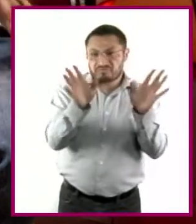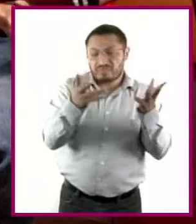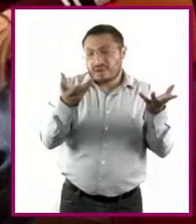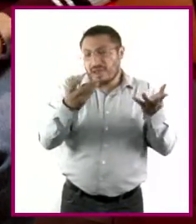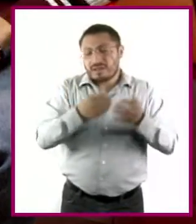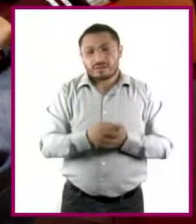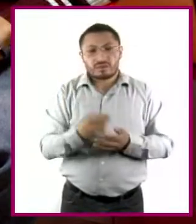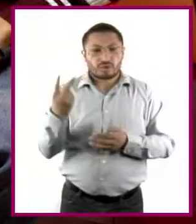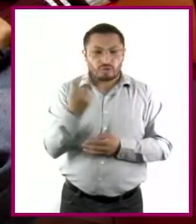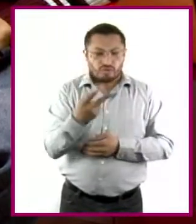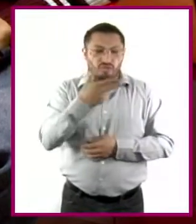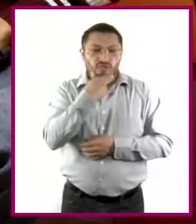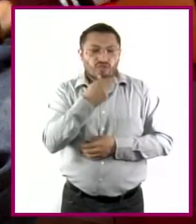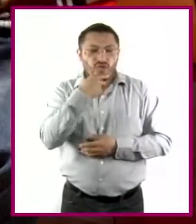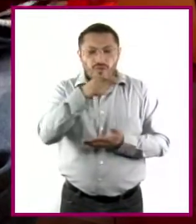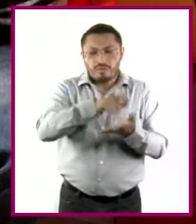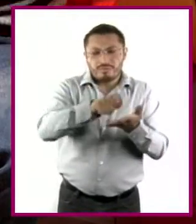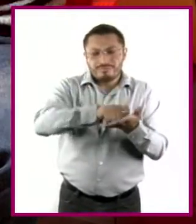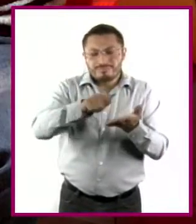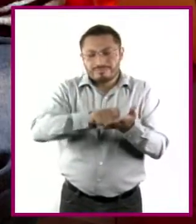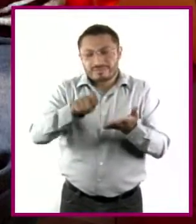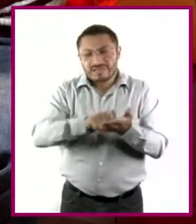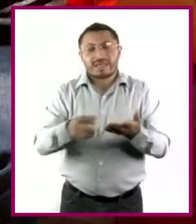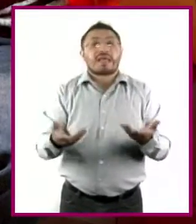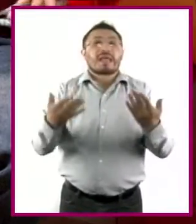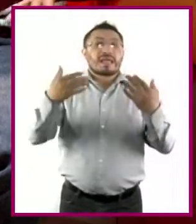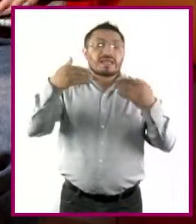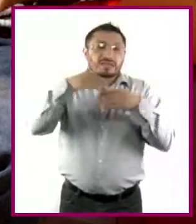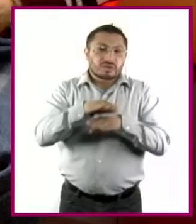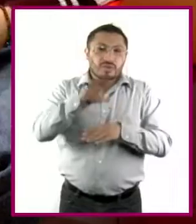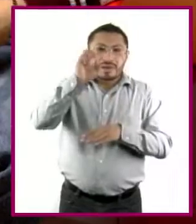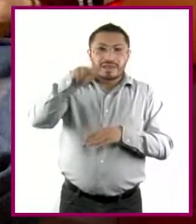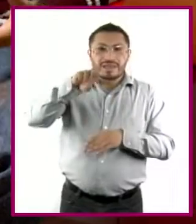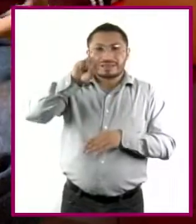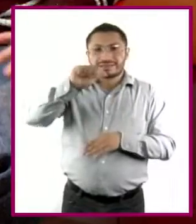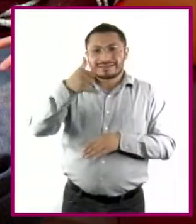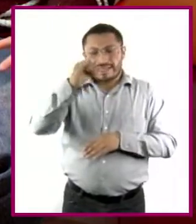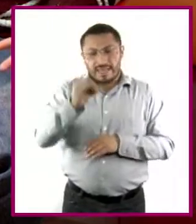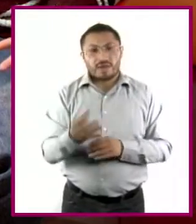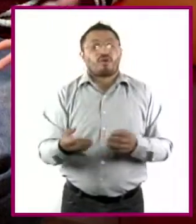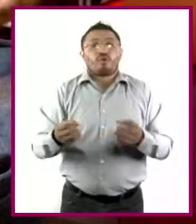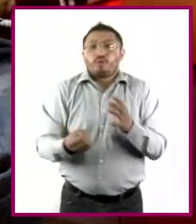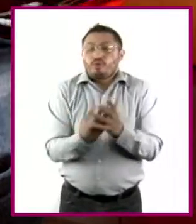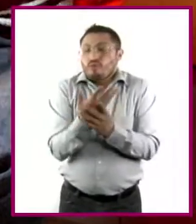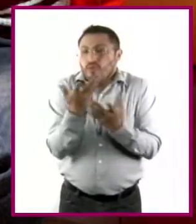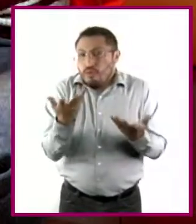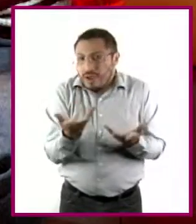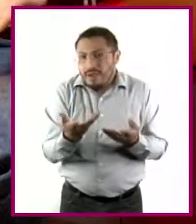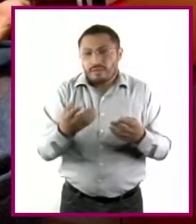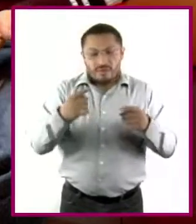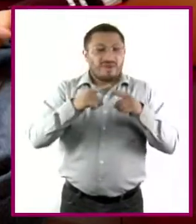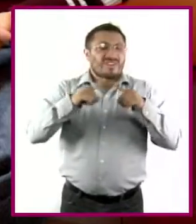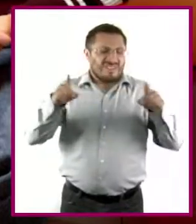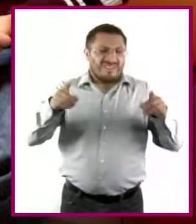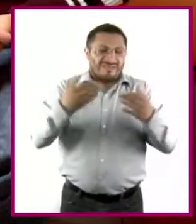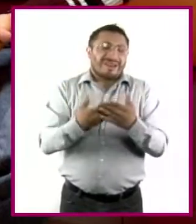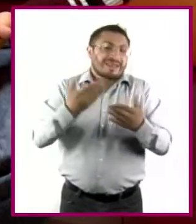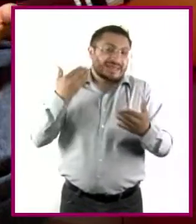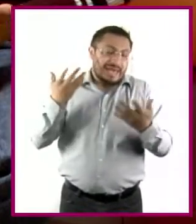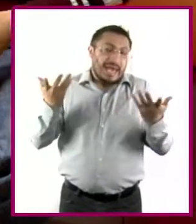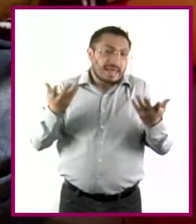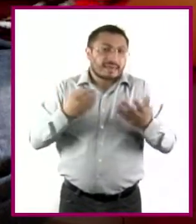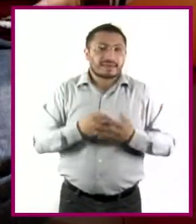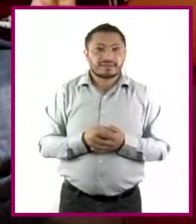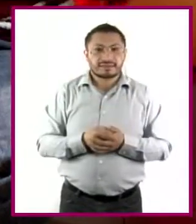Ambos autores marcaron el rumbo para lo que constituiría el ensayo, un género nuevo, no con la fórmula y estructura